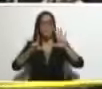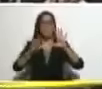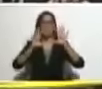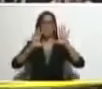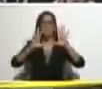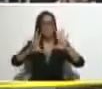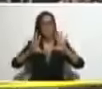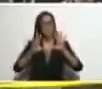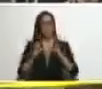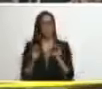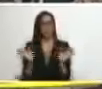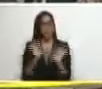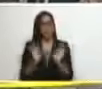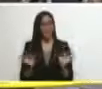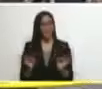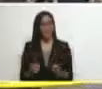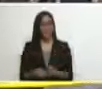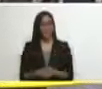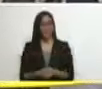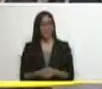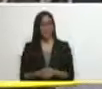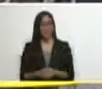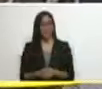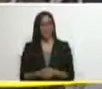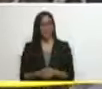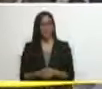XVIII? ¡Nada!